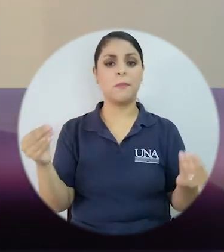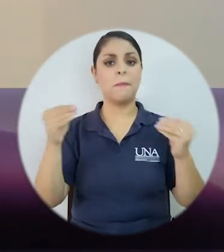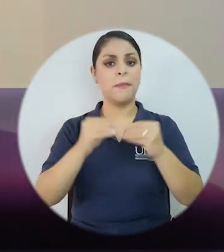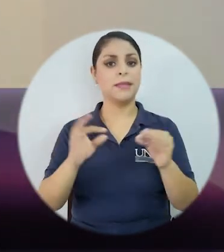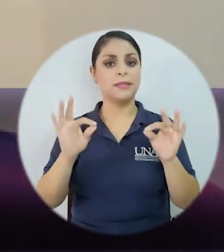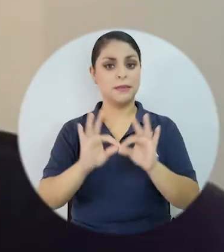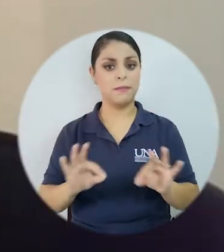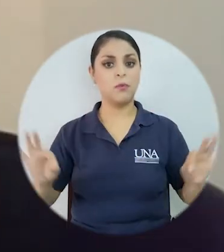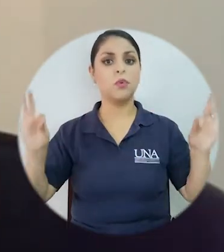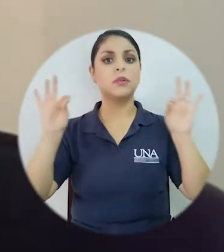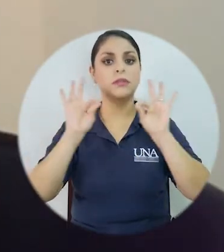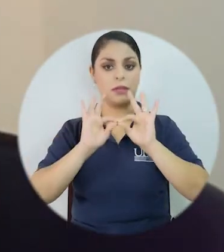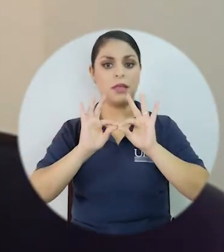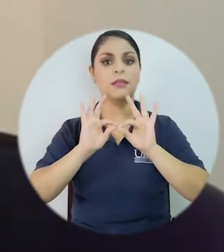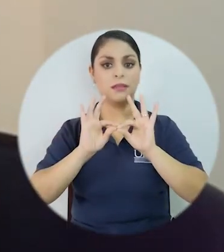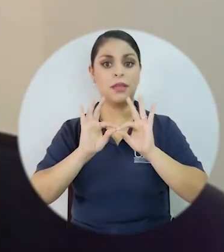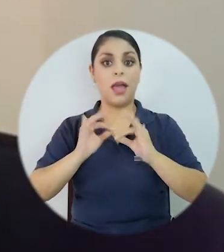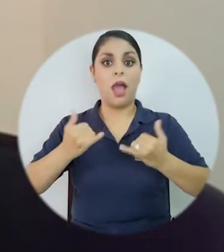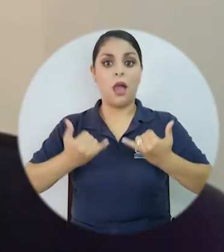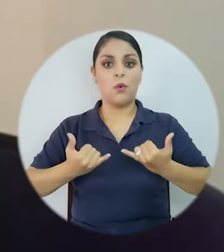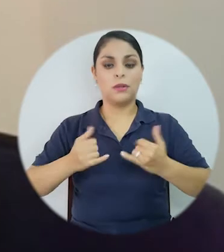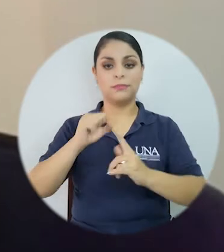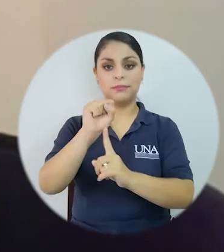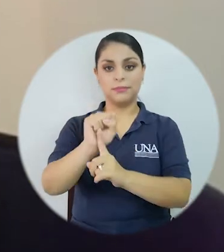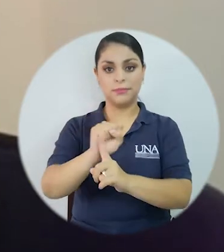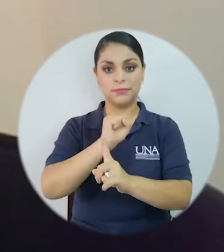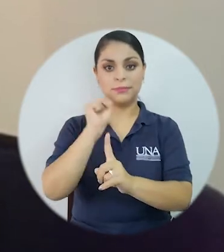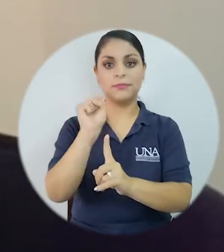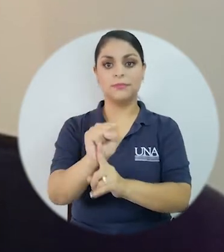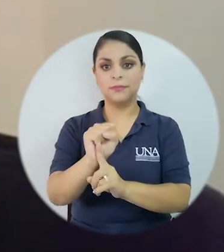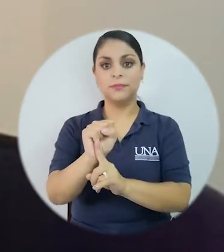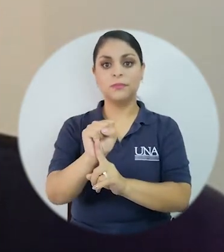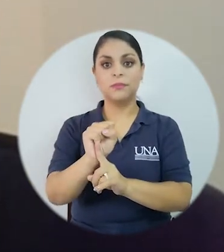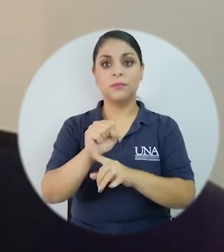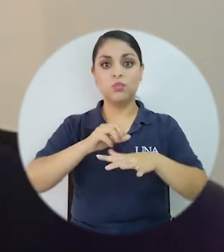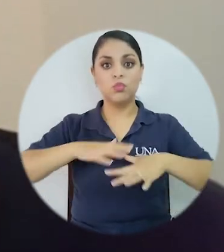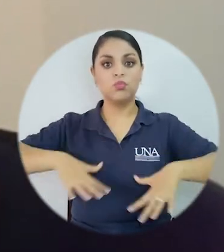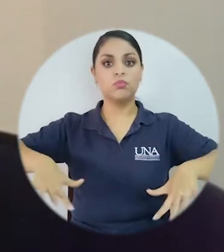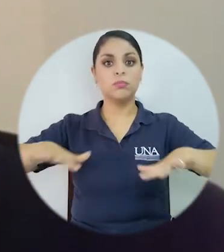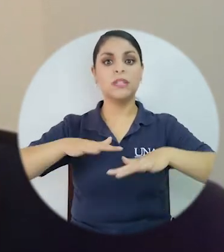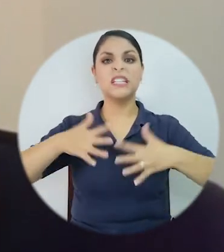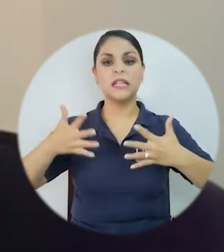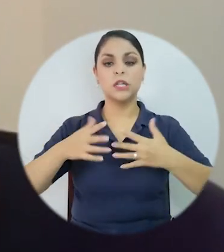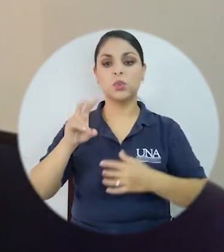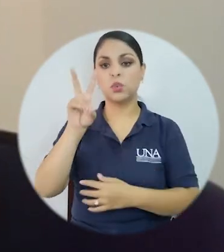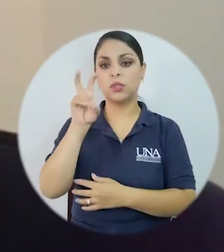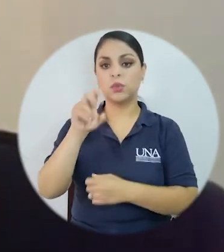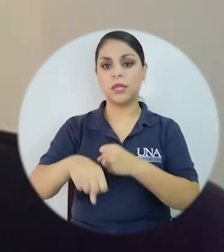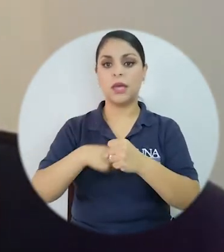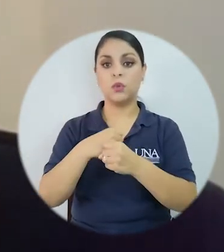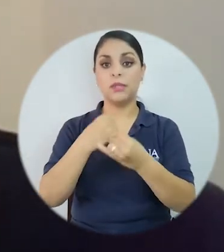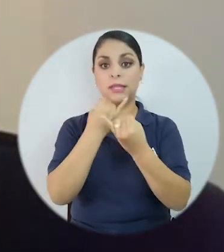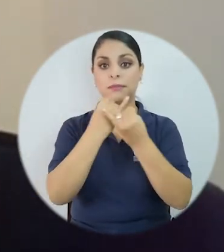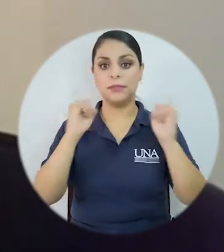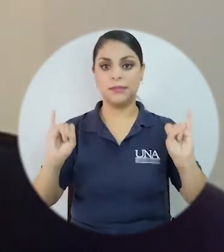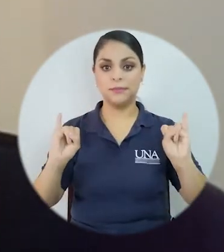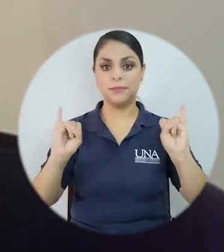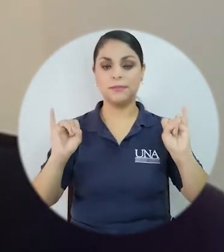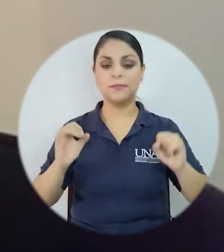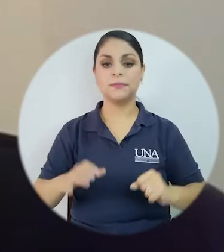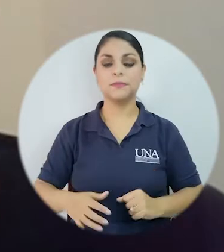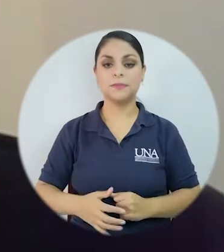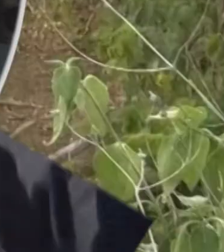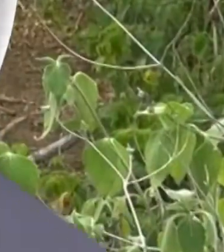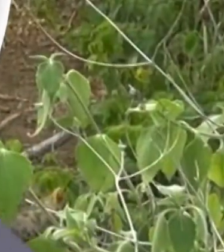es mucho más importante hacerlo en la coyuntura que estamos actualmente en el contexto del bicentenario de la